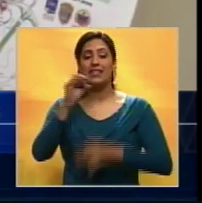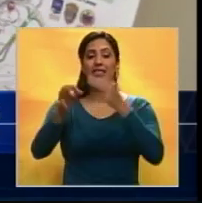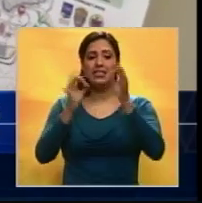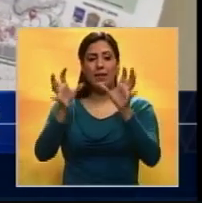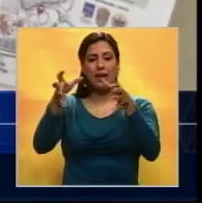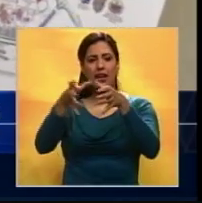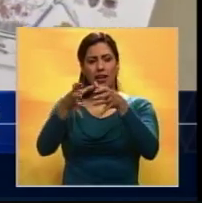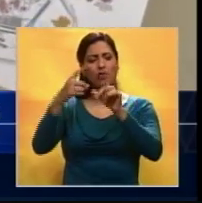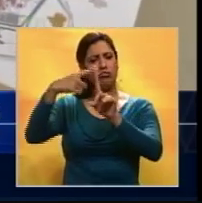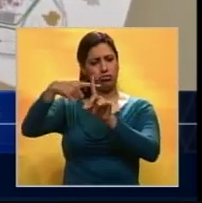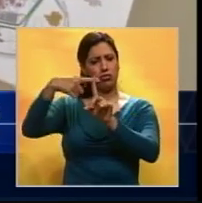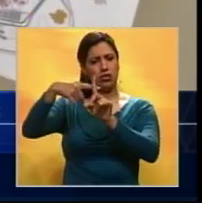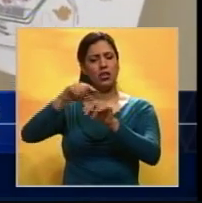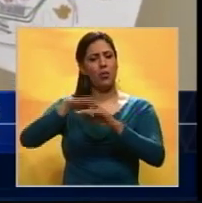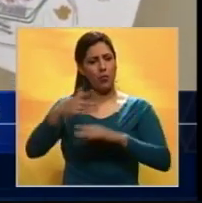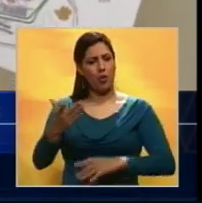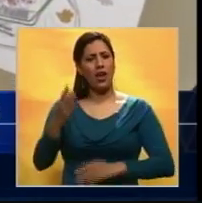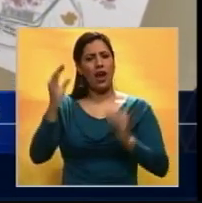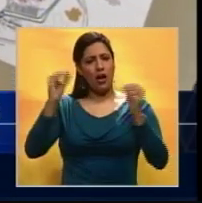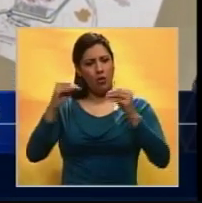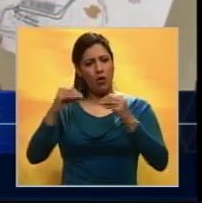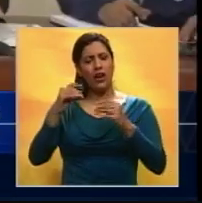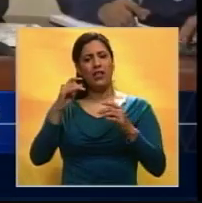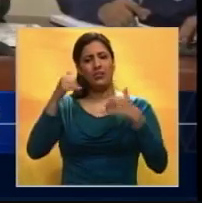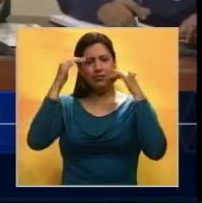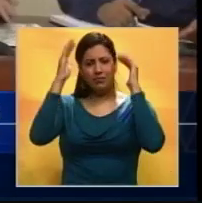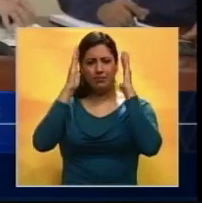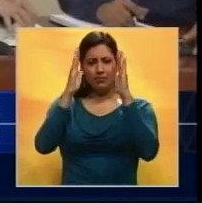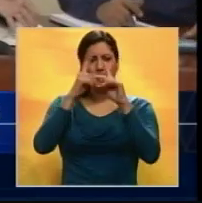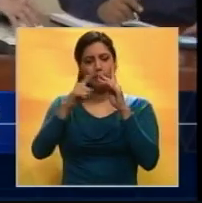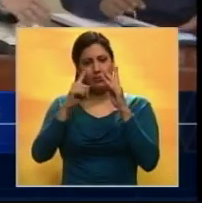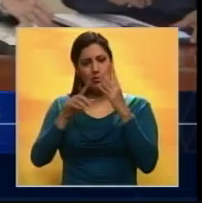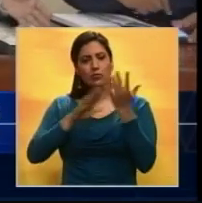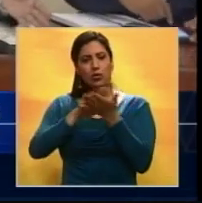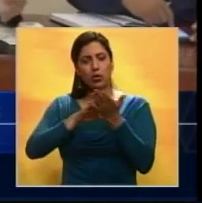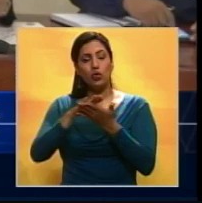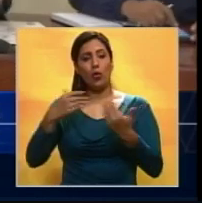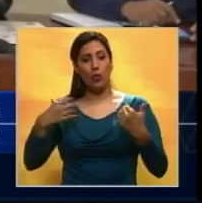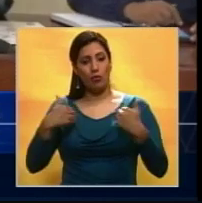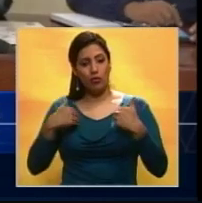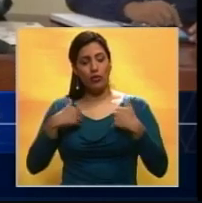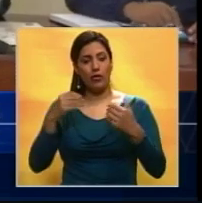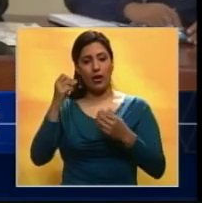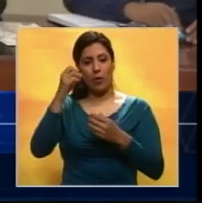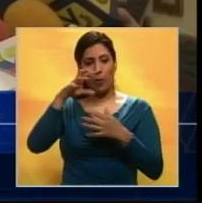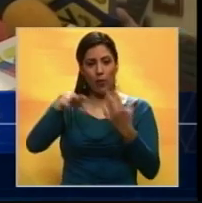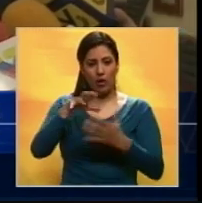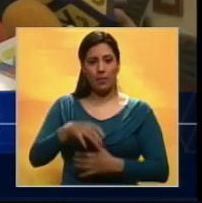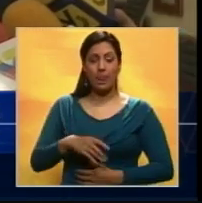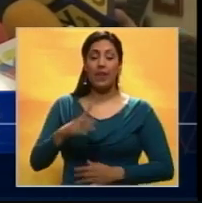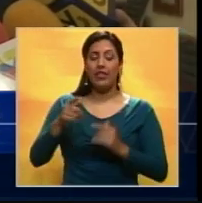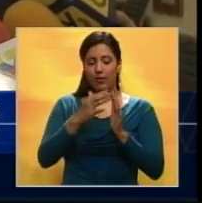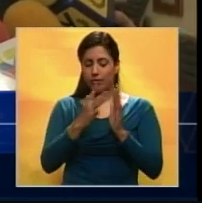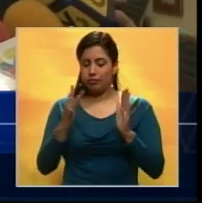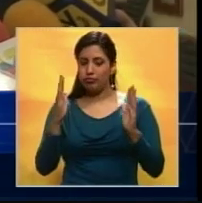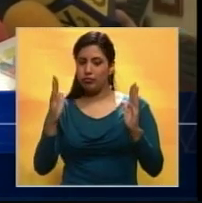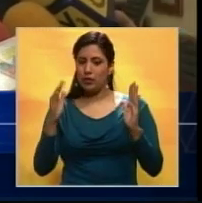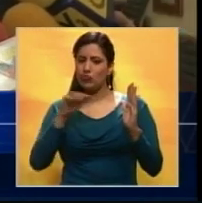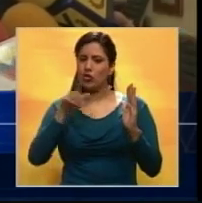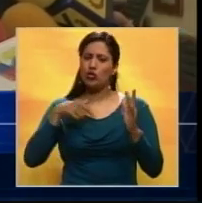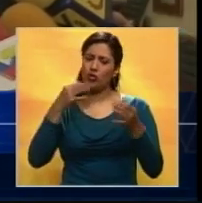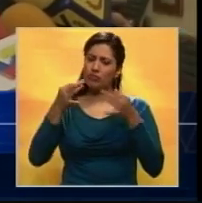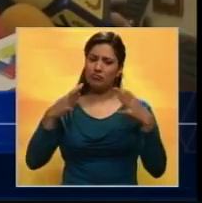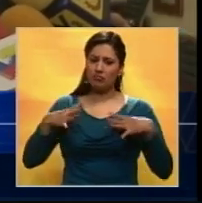la reunión como positiva, puesto que acordaron el abordaje de esta y otras situaciones importantes del campus. Luego de un lapso vacacional que podemos